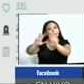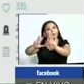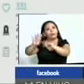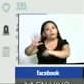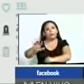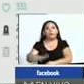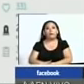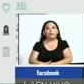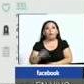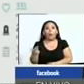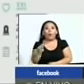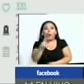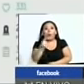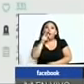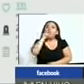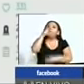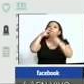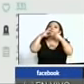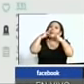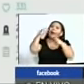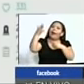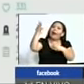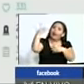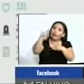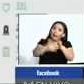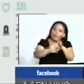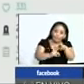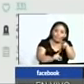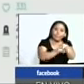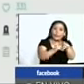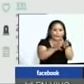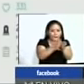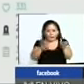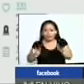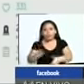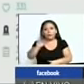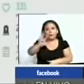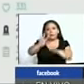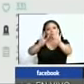3.685. Las pruebas que ha realizado El Salvador desde que comenzó la pandemia a la fecha,